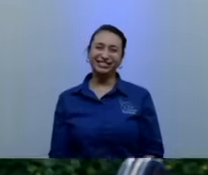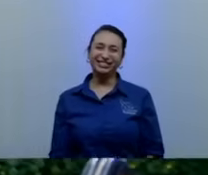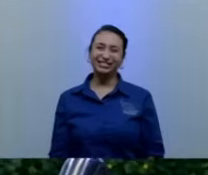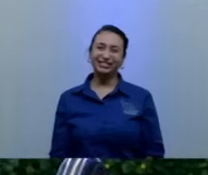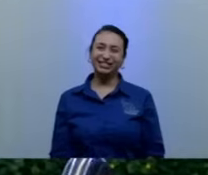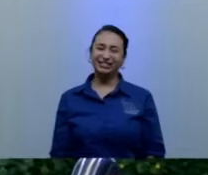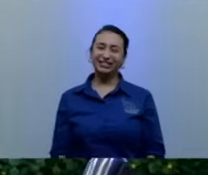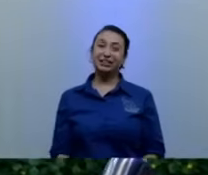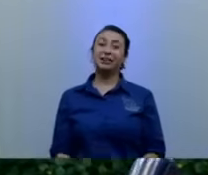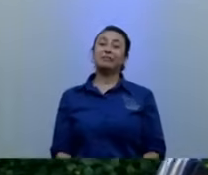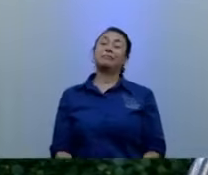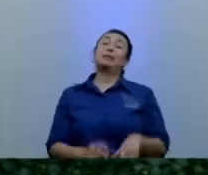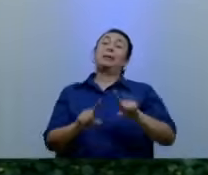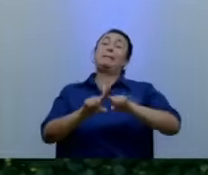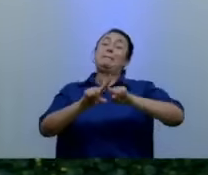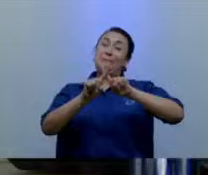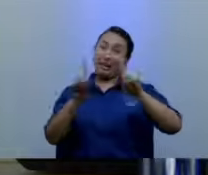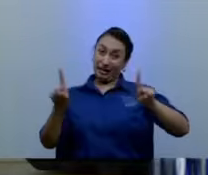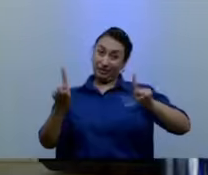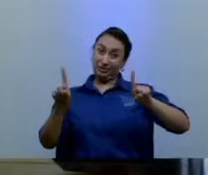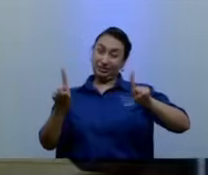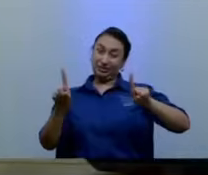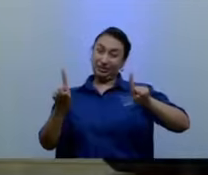Pero por lo menos.